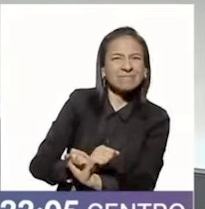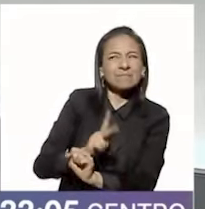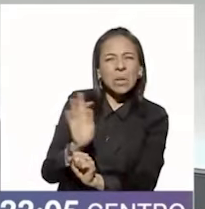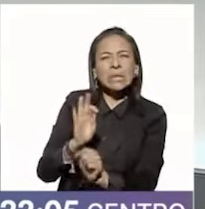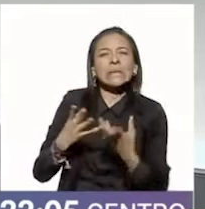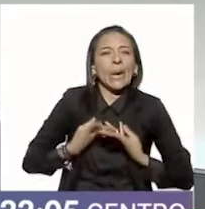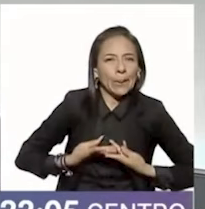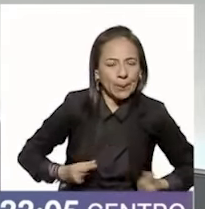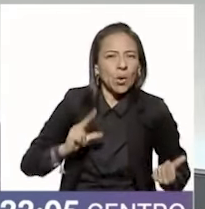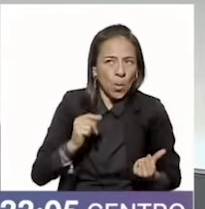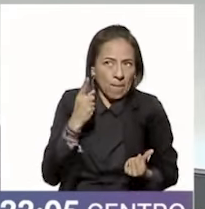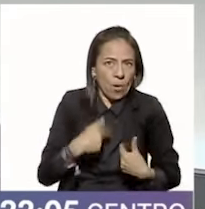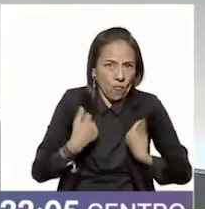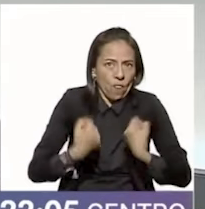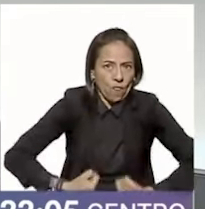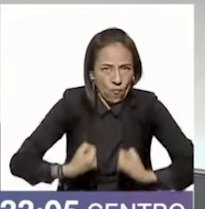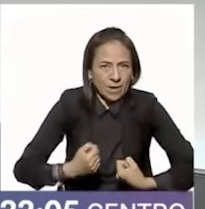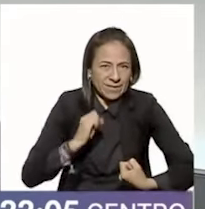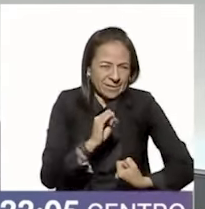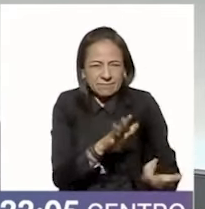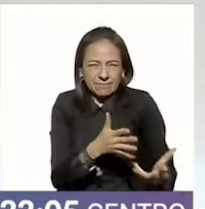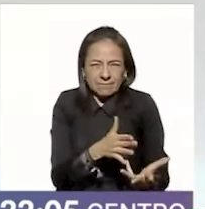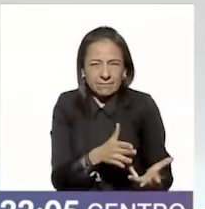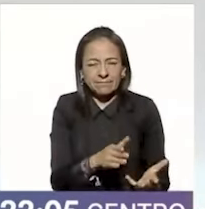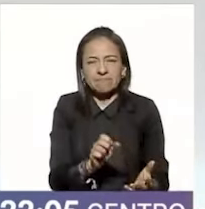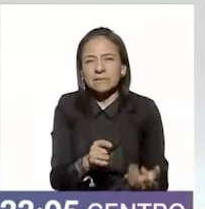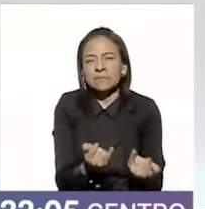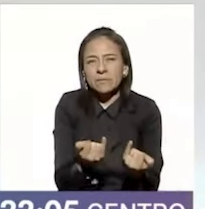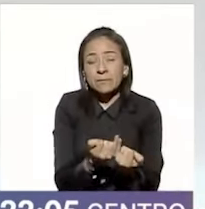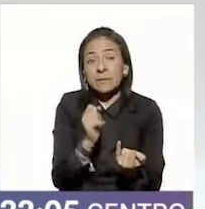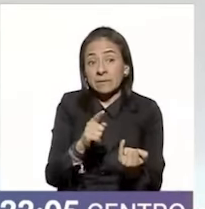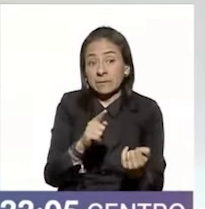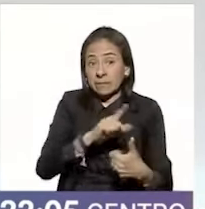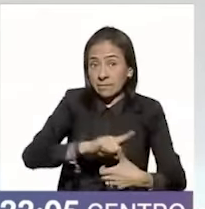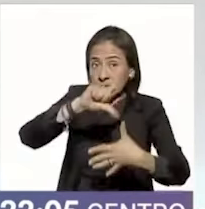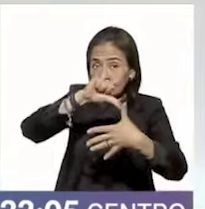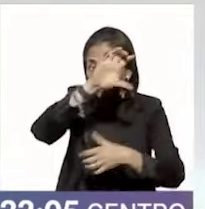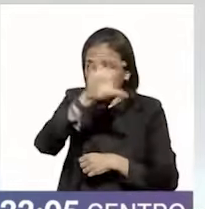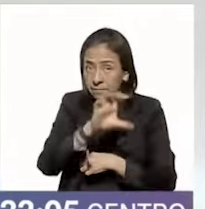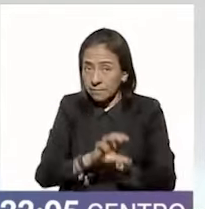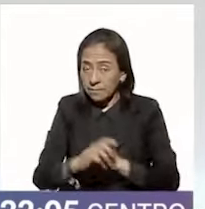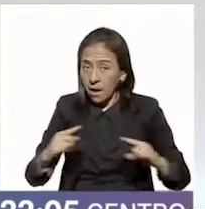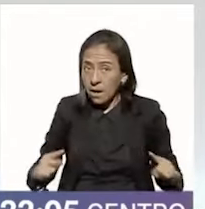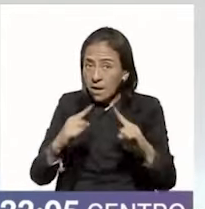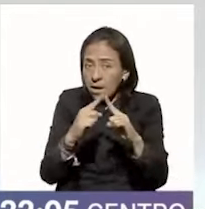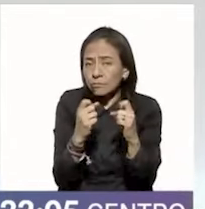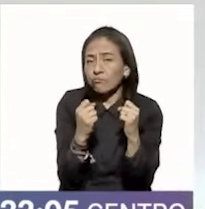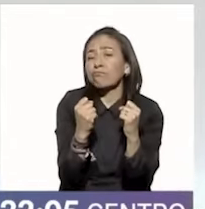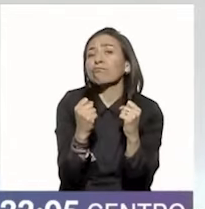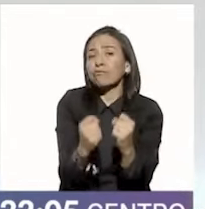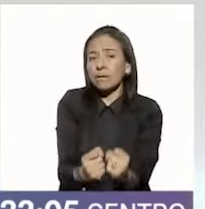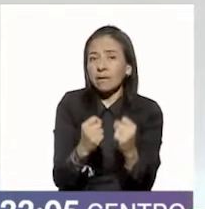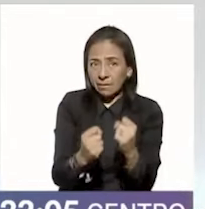no es lo mismo, es decir, yo estoy de acuerdo contigo, el peso que tiene la Iglesia en el resto de América Latina es muy grande y esto no lo ves